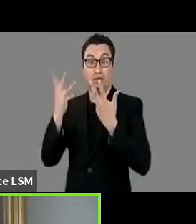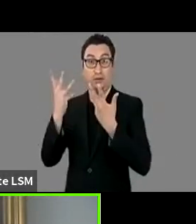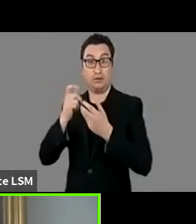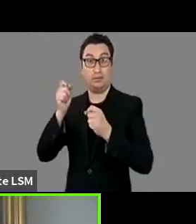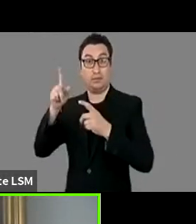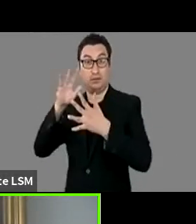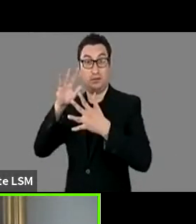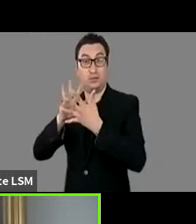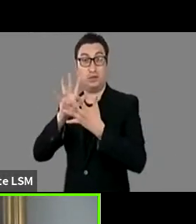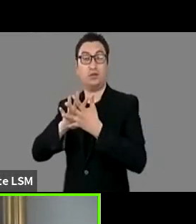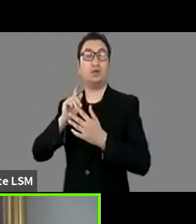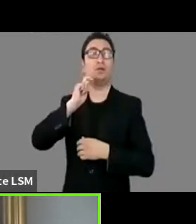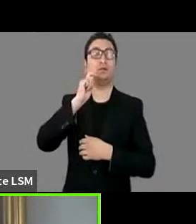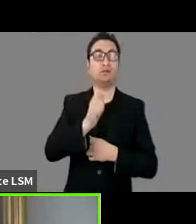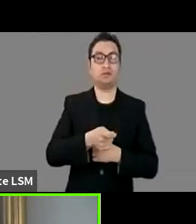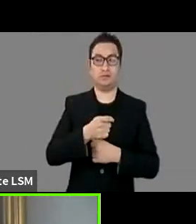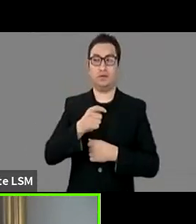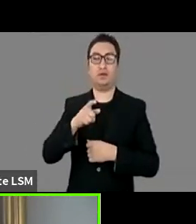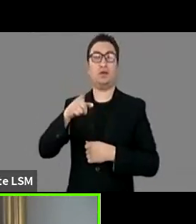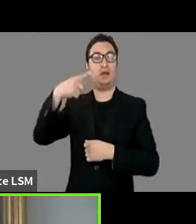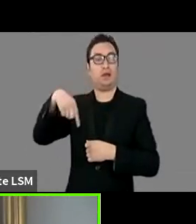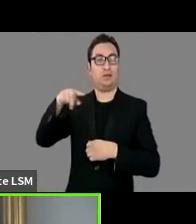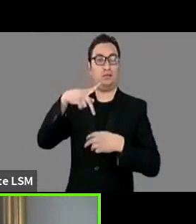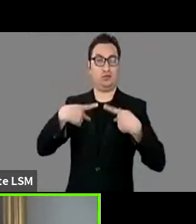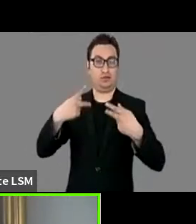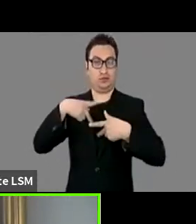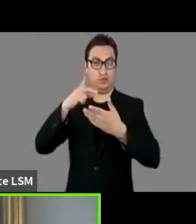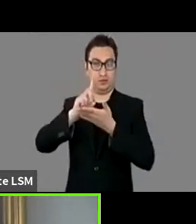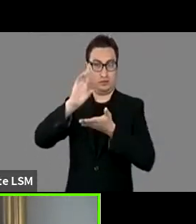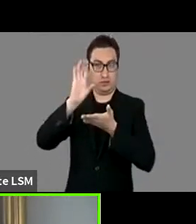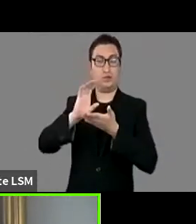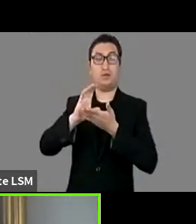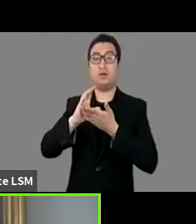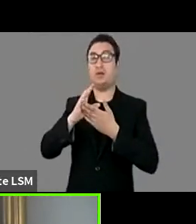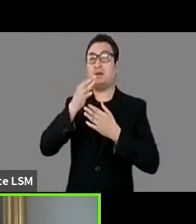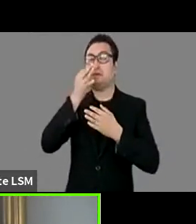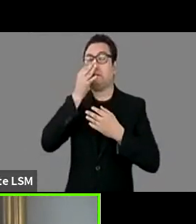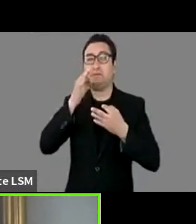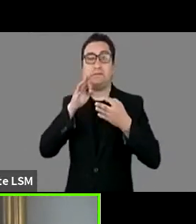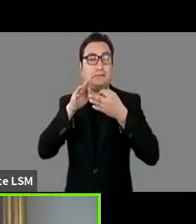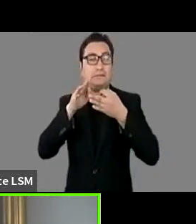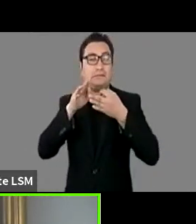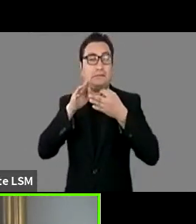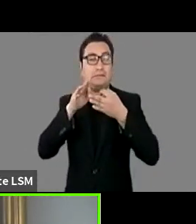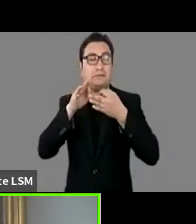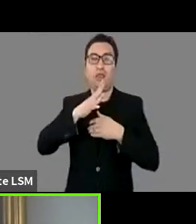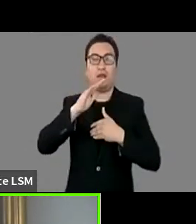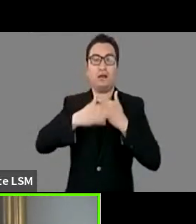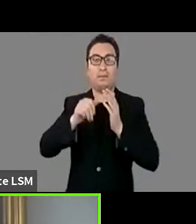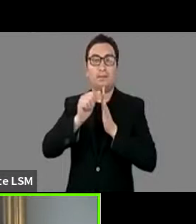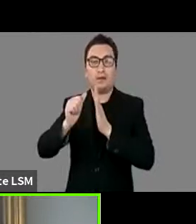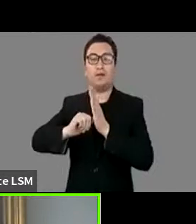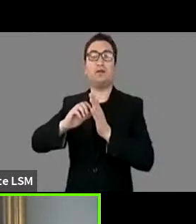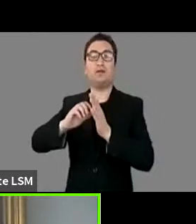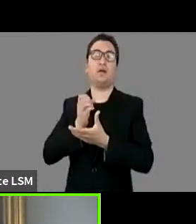poner en libertad a las personas que les falta por cumplir muy pocos meses de sus condenas.